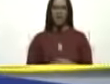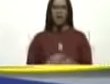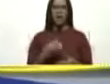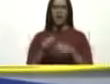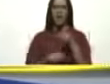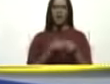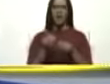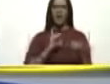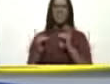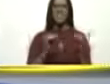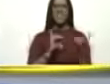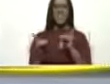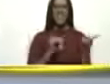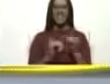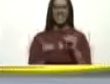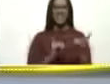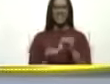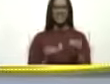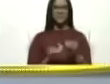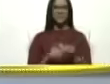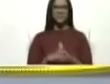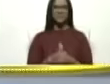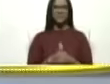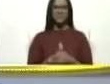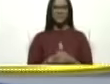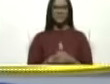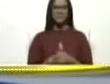Aplico la dieta paleolítica.